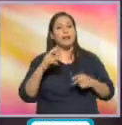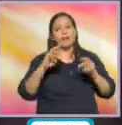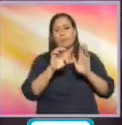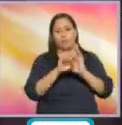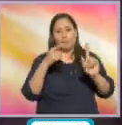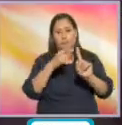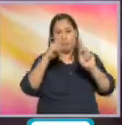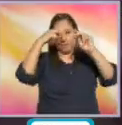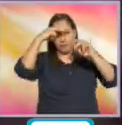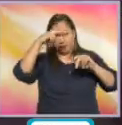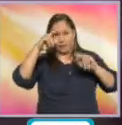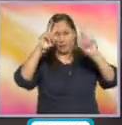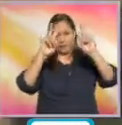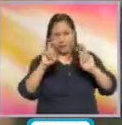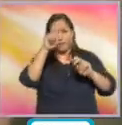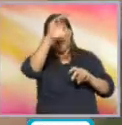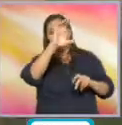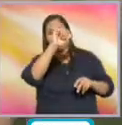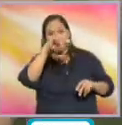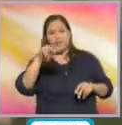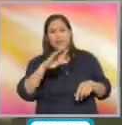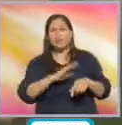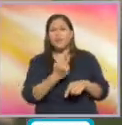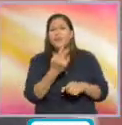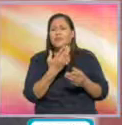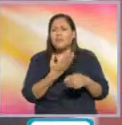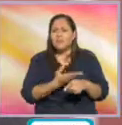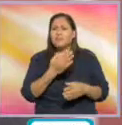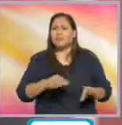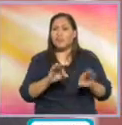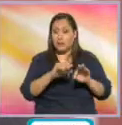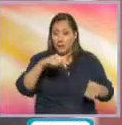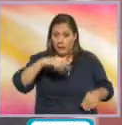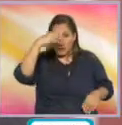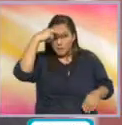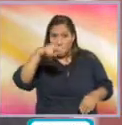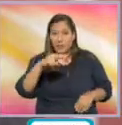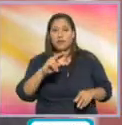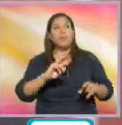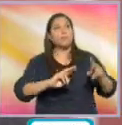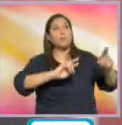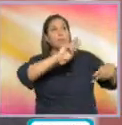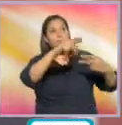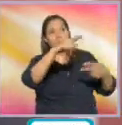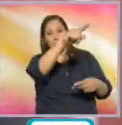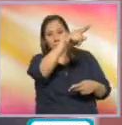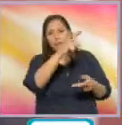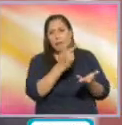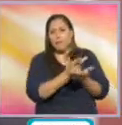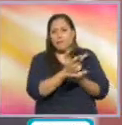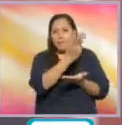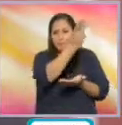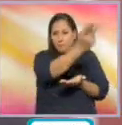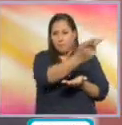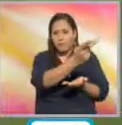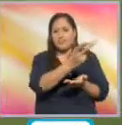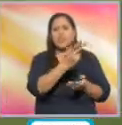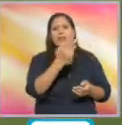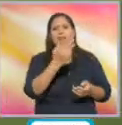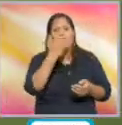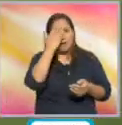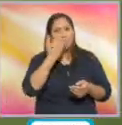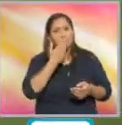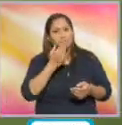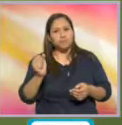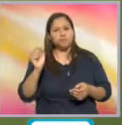mexicanos este año en Cannes. Sí, ya sí, vi. porque Claro, es tan México. importante que México esté presente con talento.